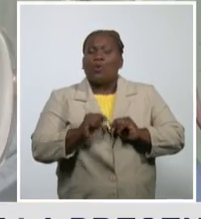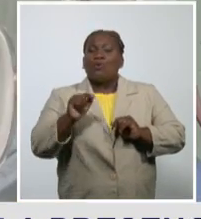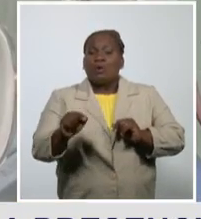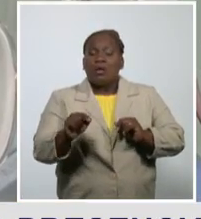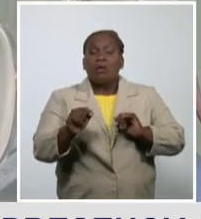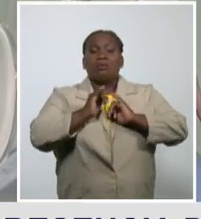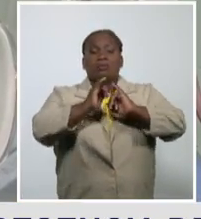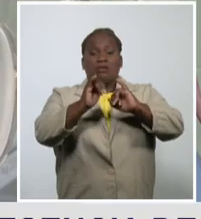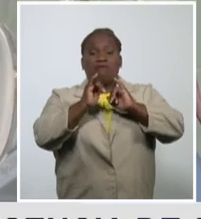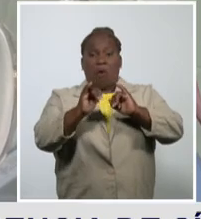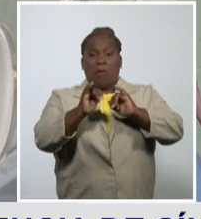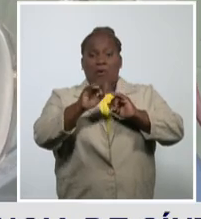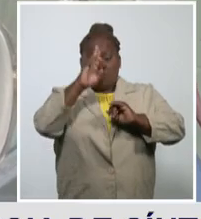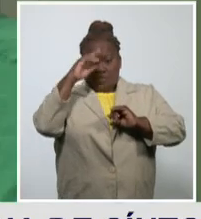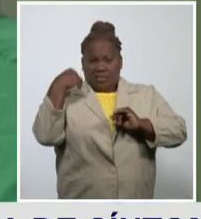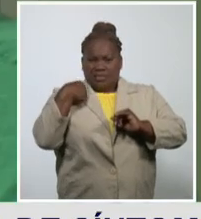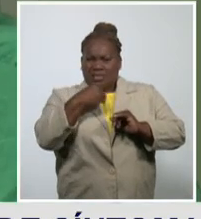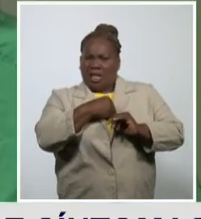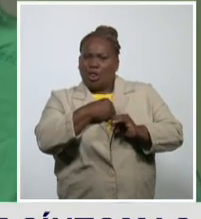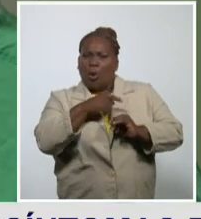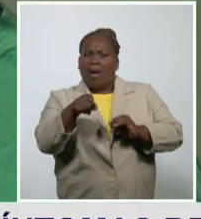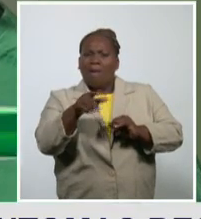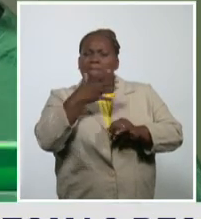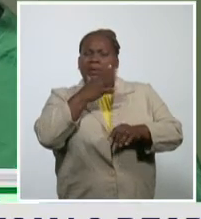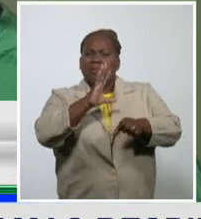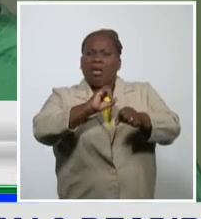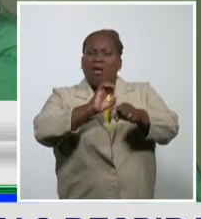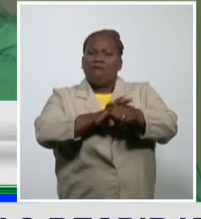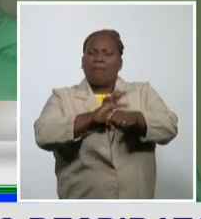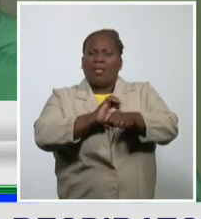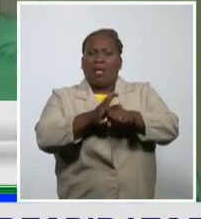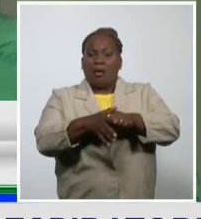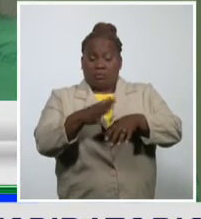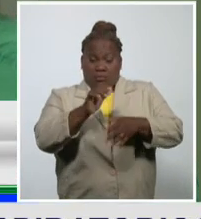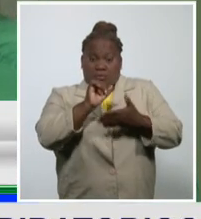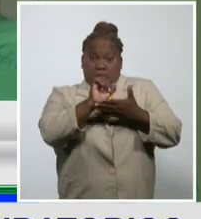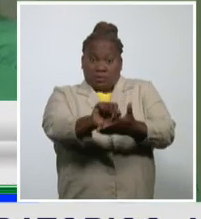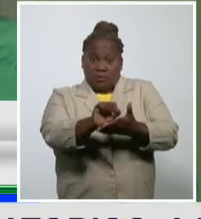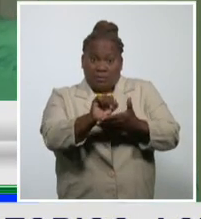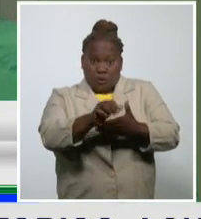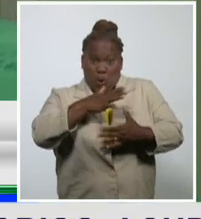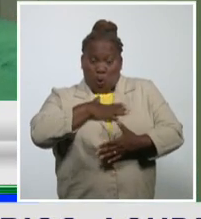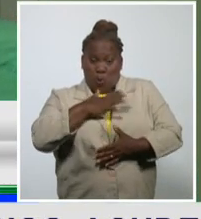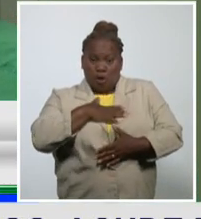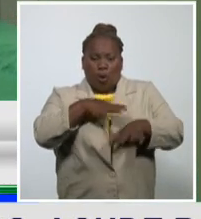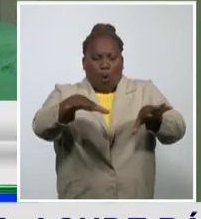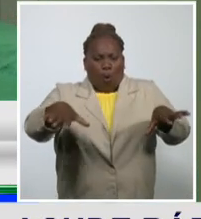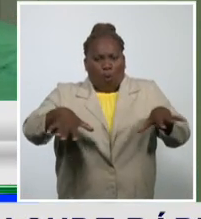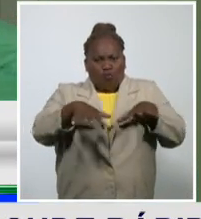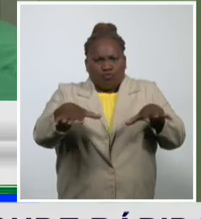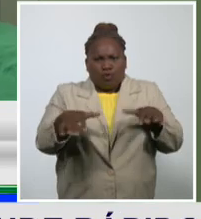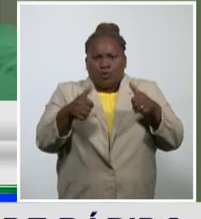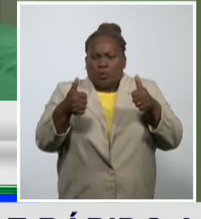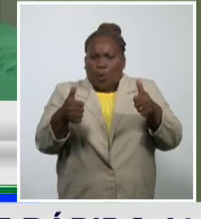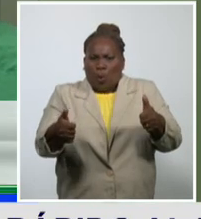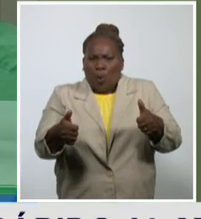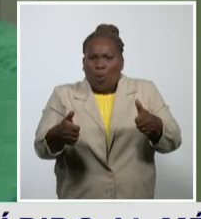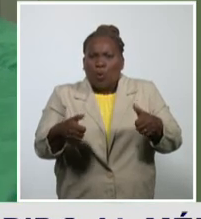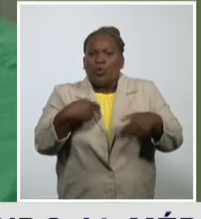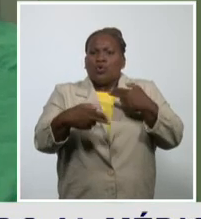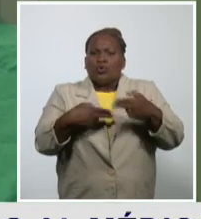con síntomas de la COVID-19. En nuestro servicio, todas las condiciones, con todas las medidas, los rescates se hacen en una